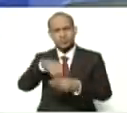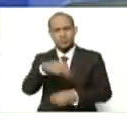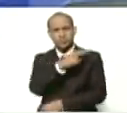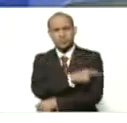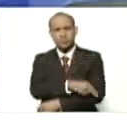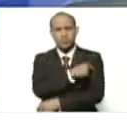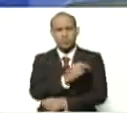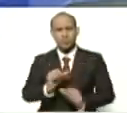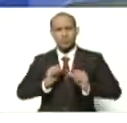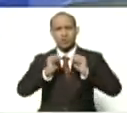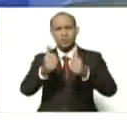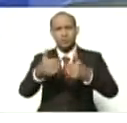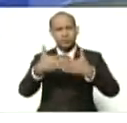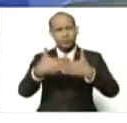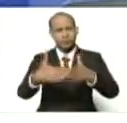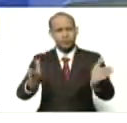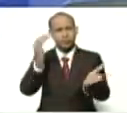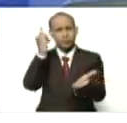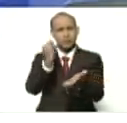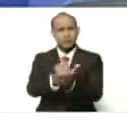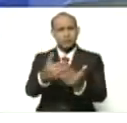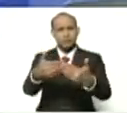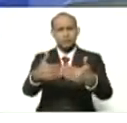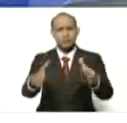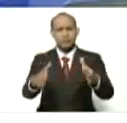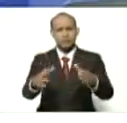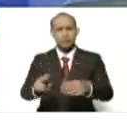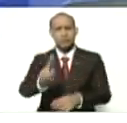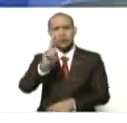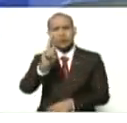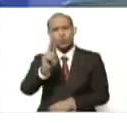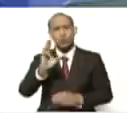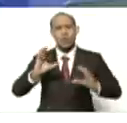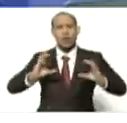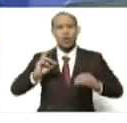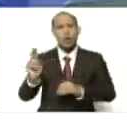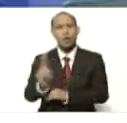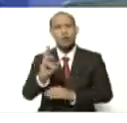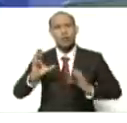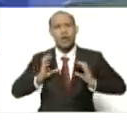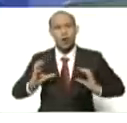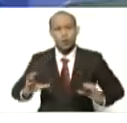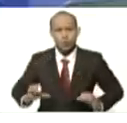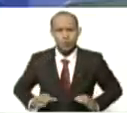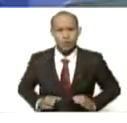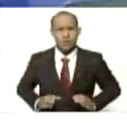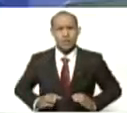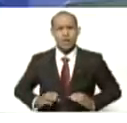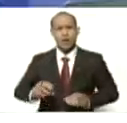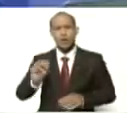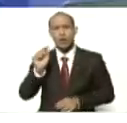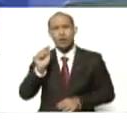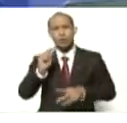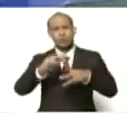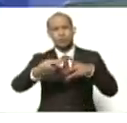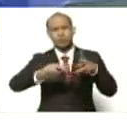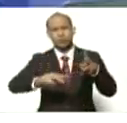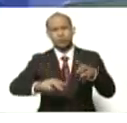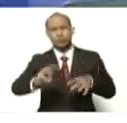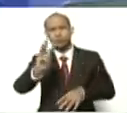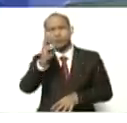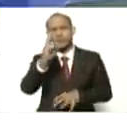vamos a proceder a inaugurar la unidad de rehabilitación del hospital tipo 3 de maracaibo